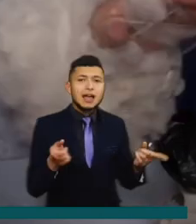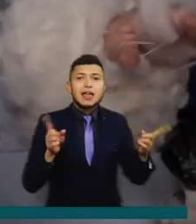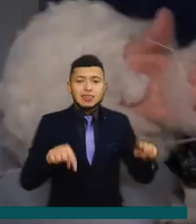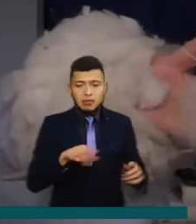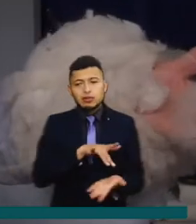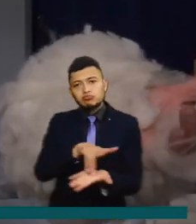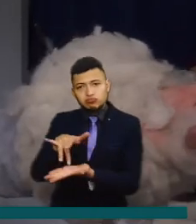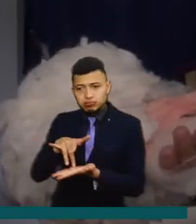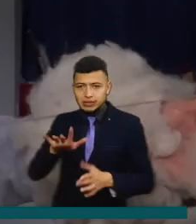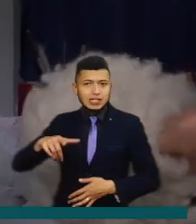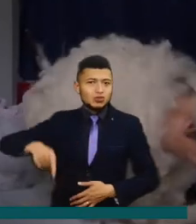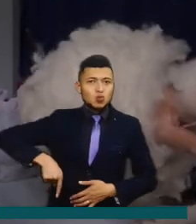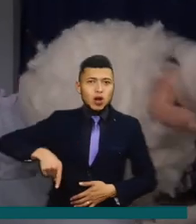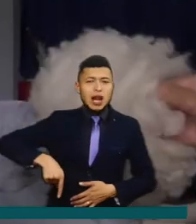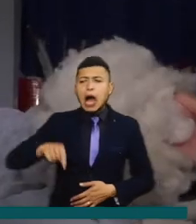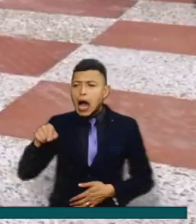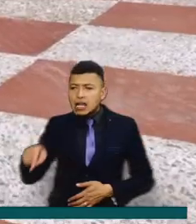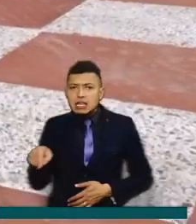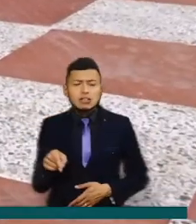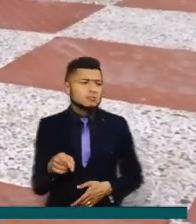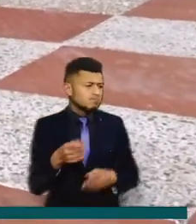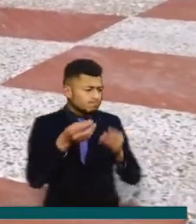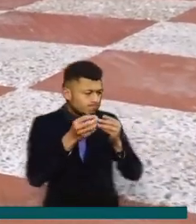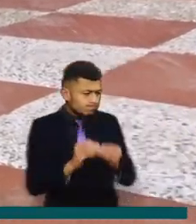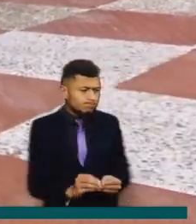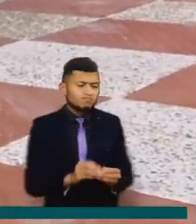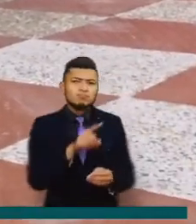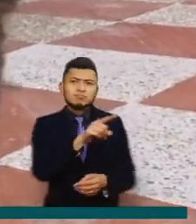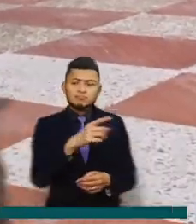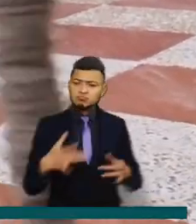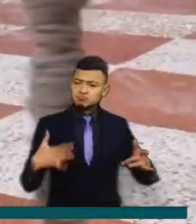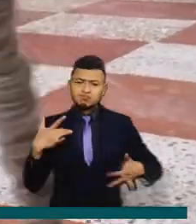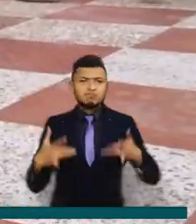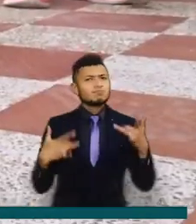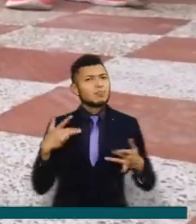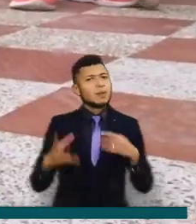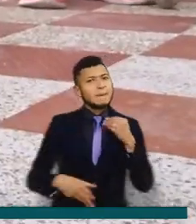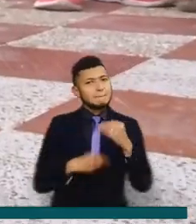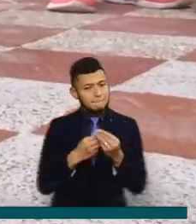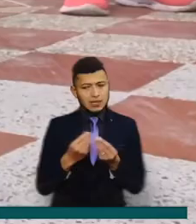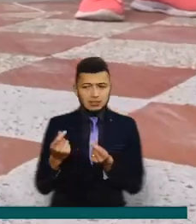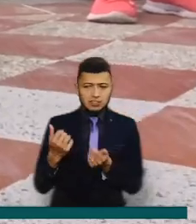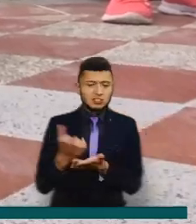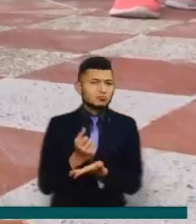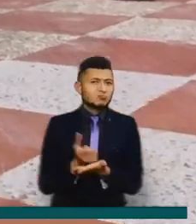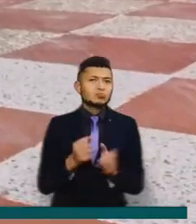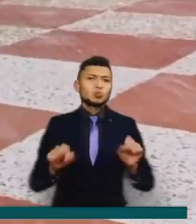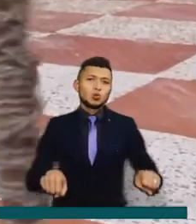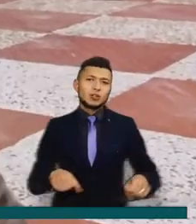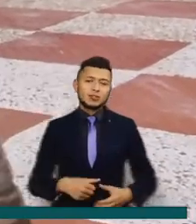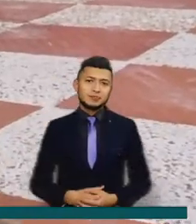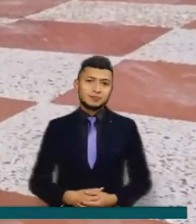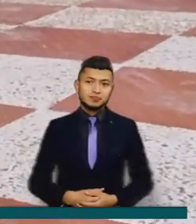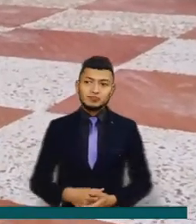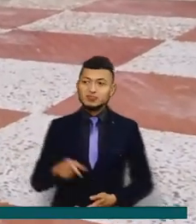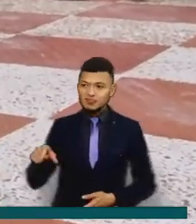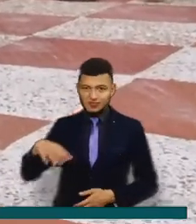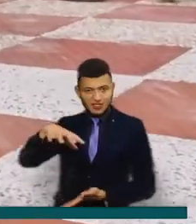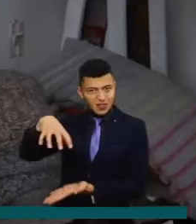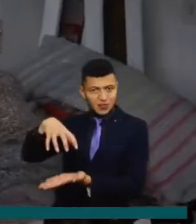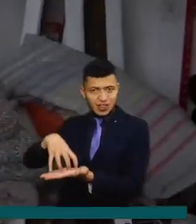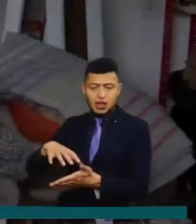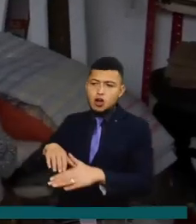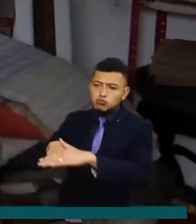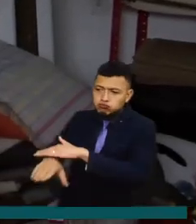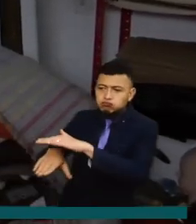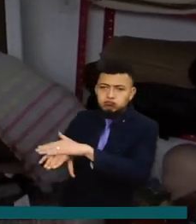hacer parte de la escuela. Aquí encuentran una manera para distraerse y un medio para ganar dinero. Esta es la bodega